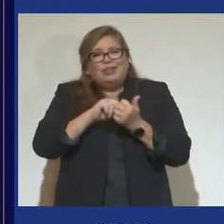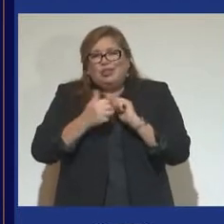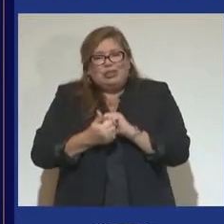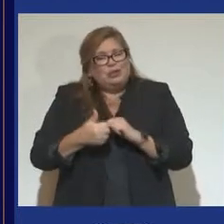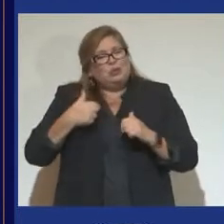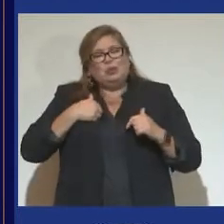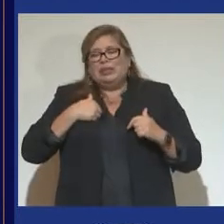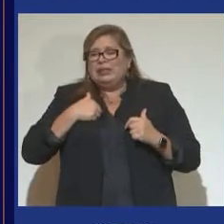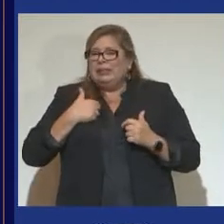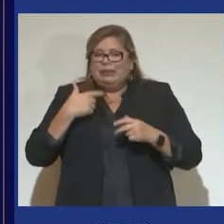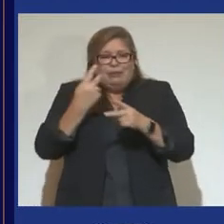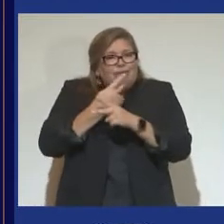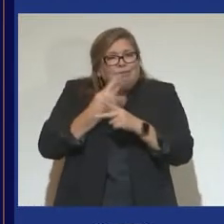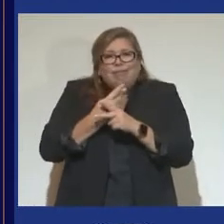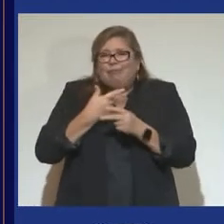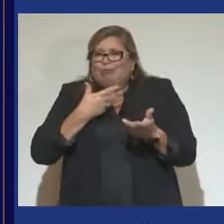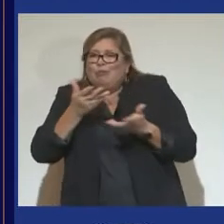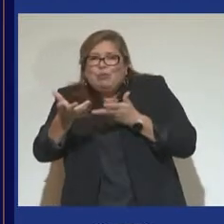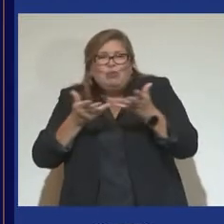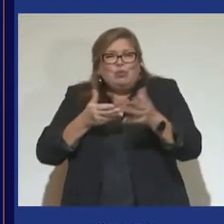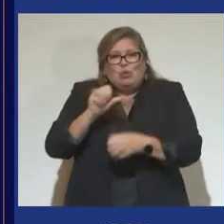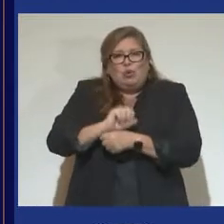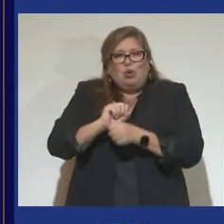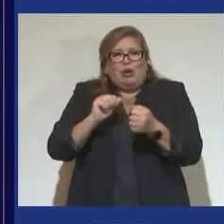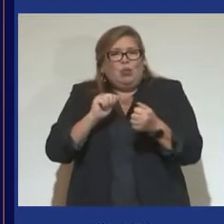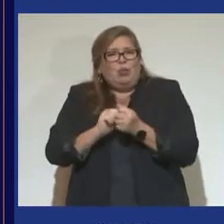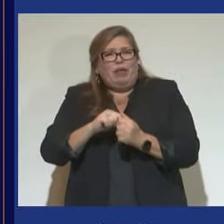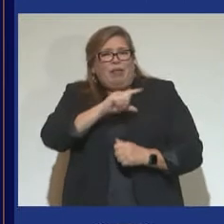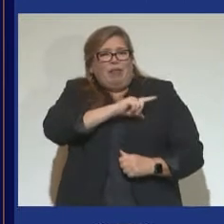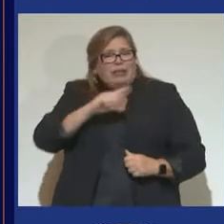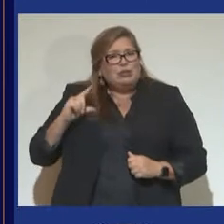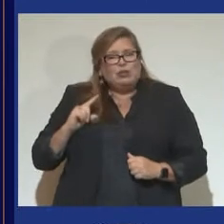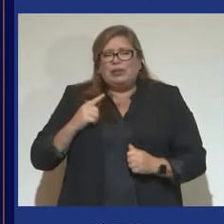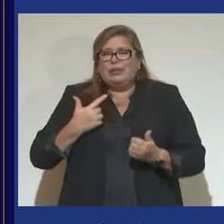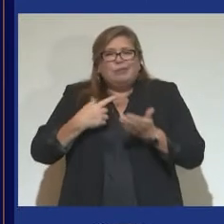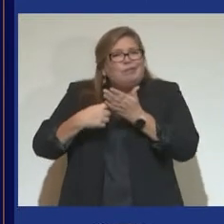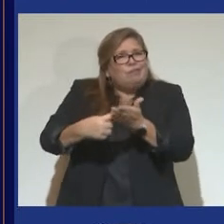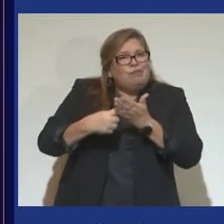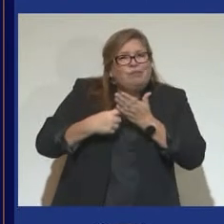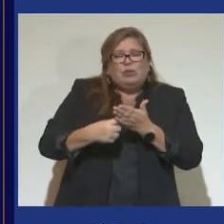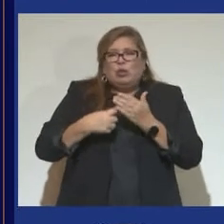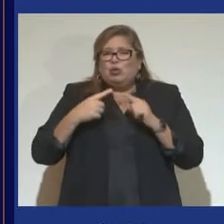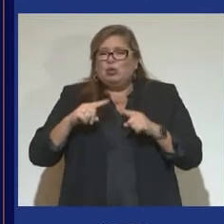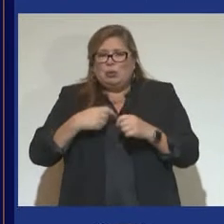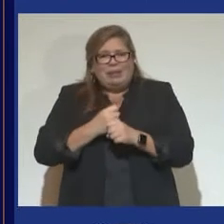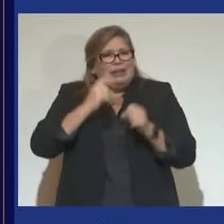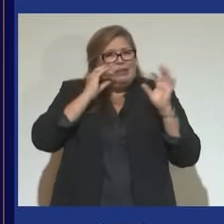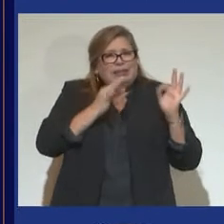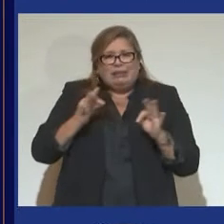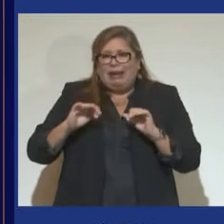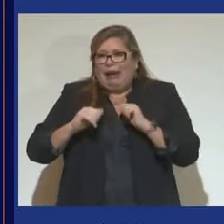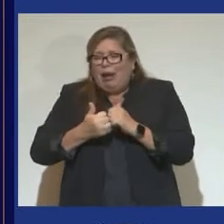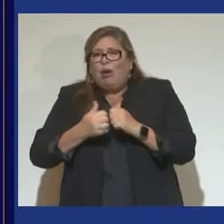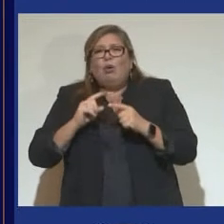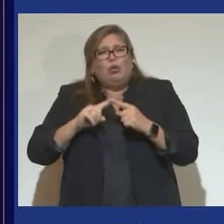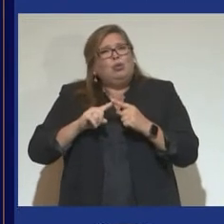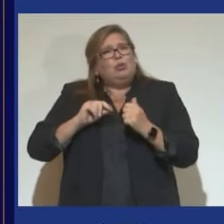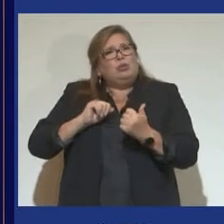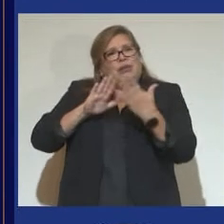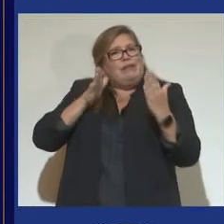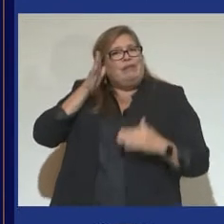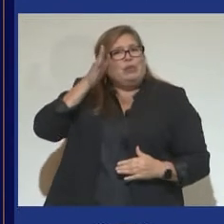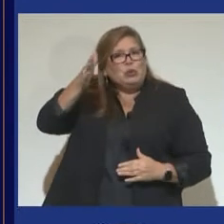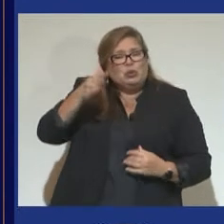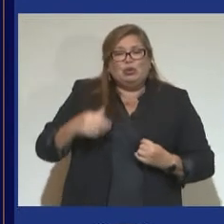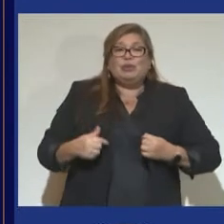trabajando con la legislatura hemos hecho decisiones difíciles de superar temporalmente este futuro tenemos las